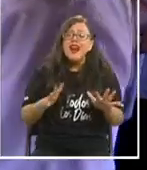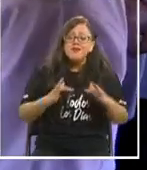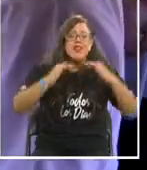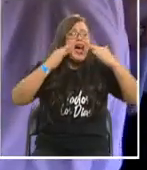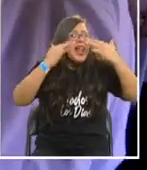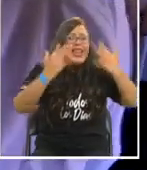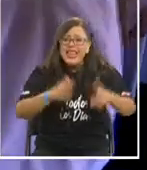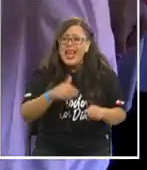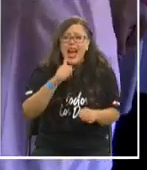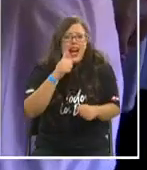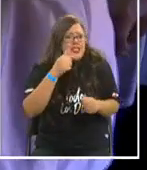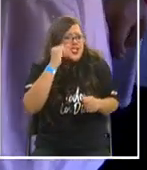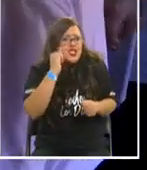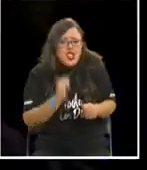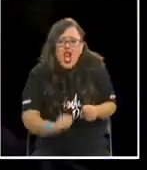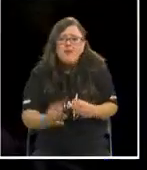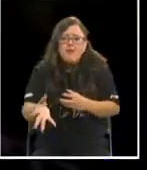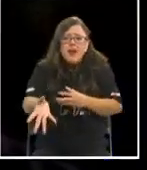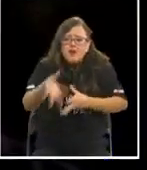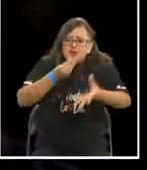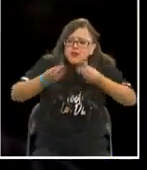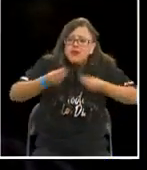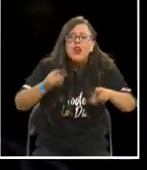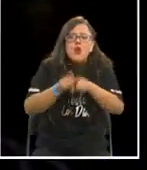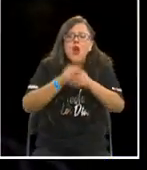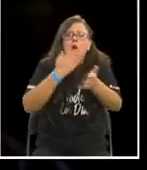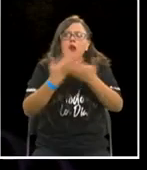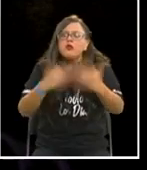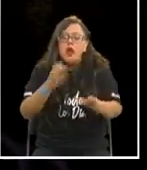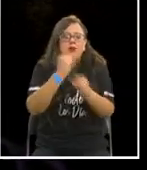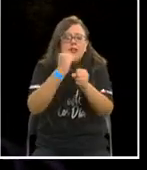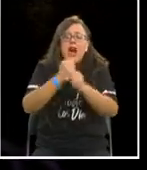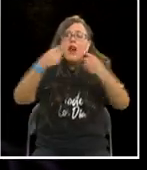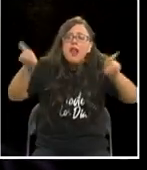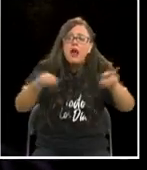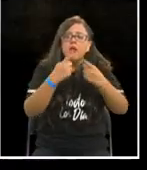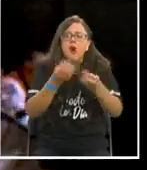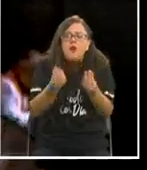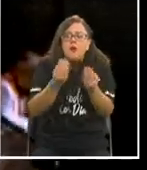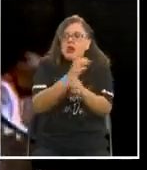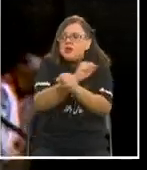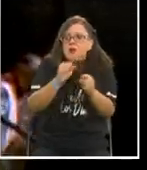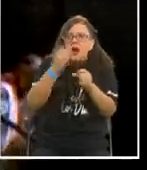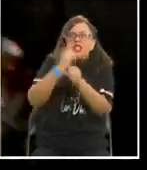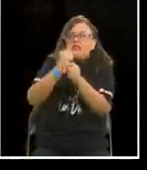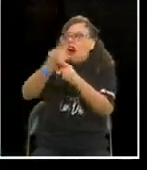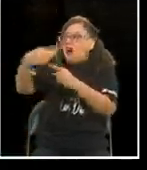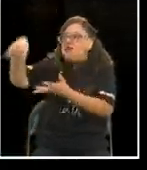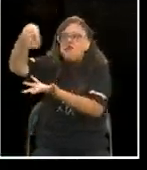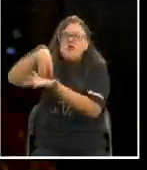permanente de alegría. Sobre todo porque cuando trabajáis desde la música no se puede trabajar desde otro lado.